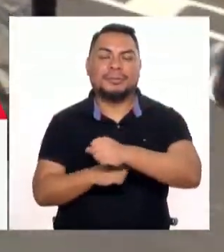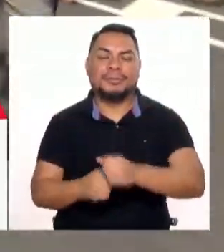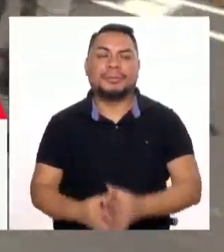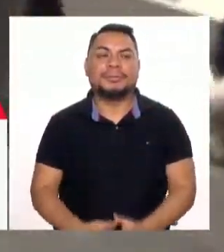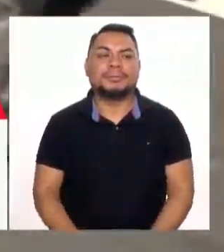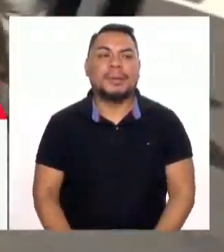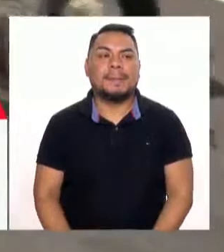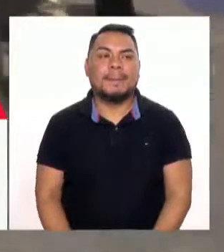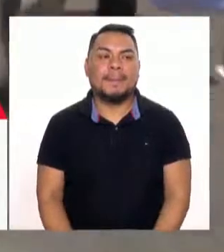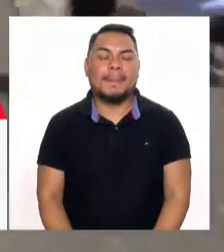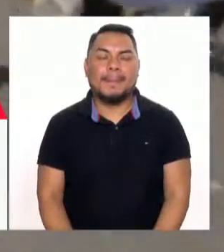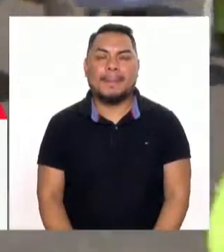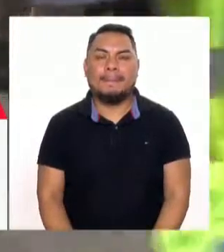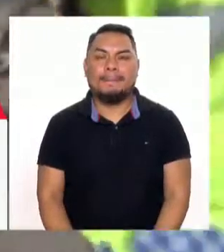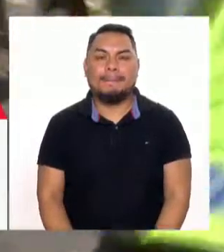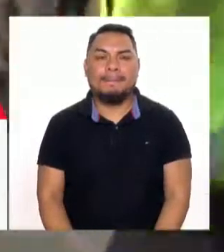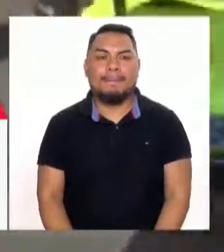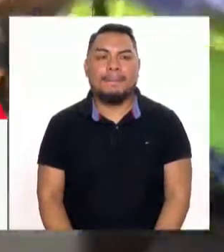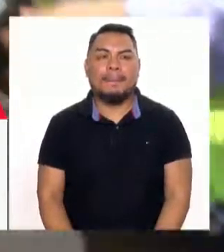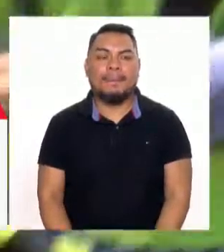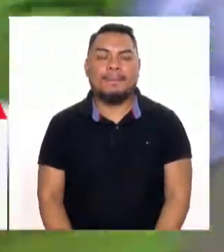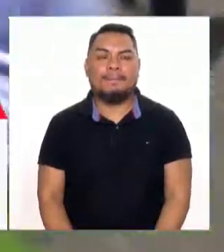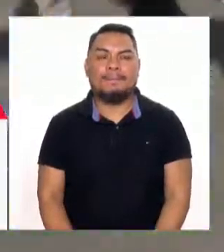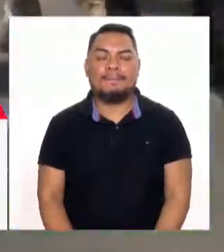vemos carteles donde